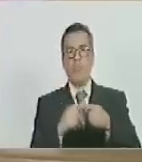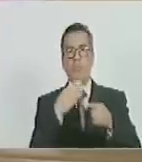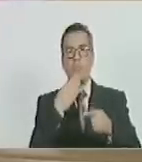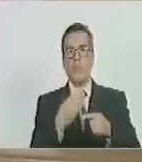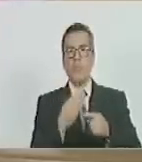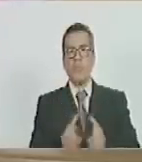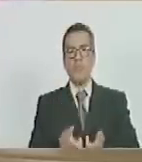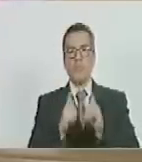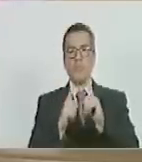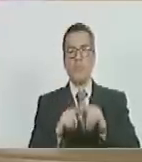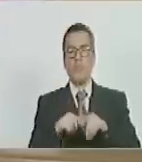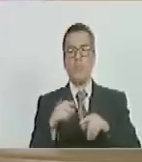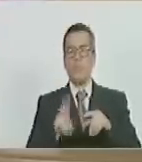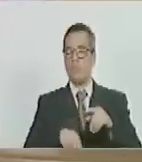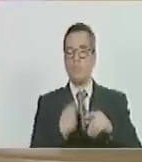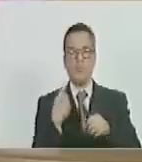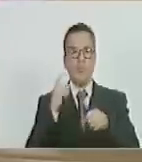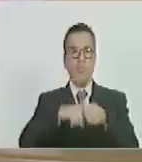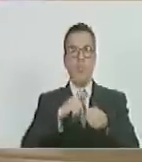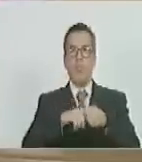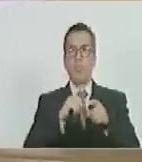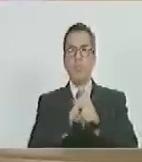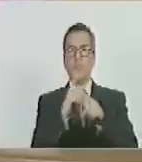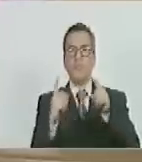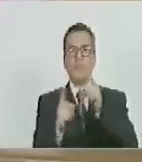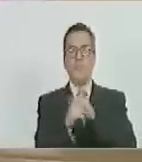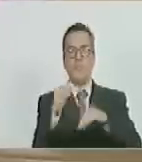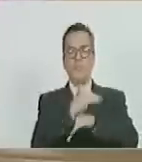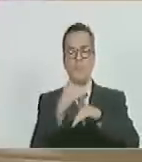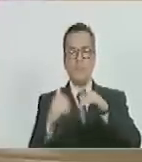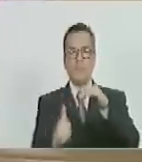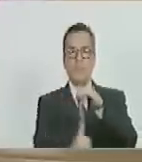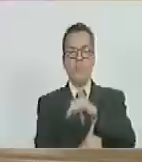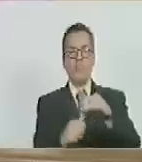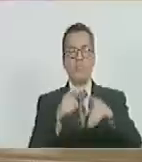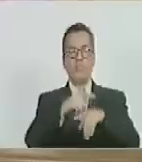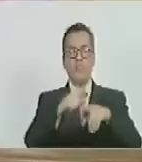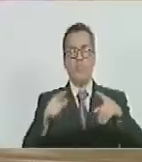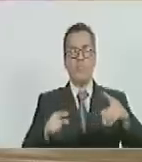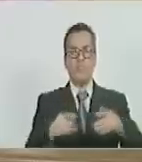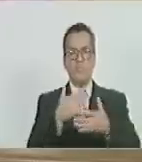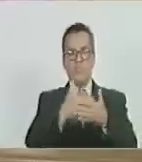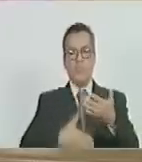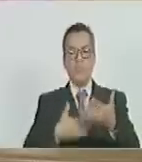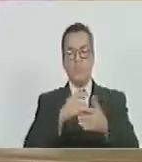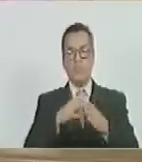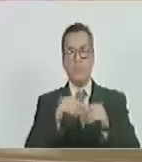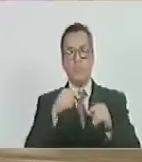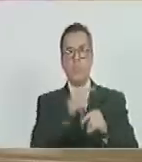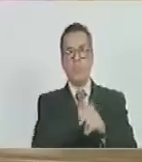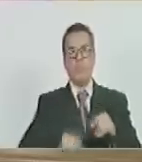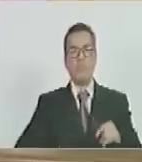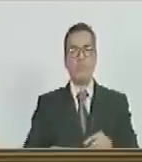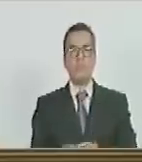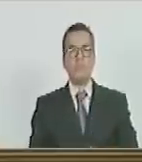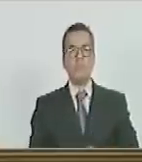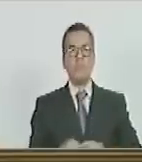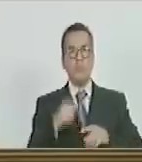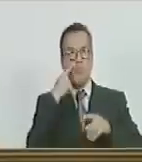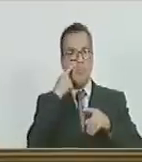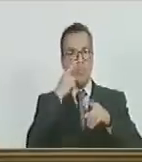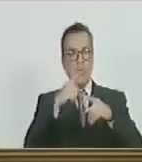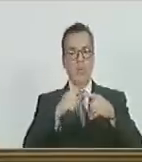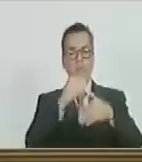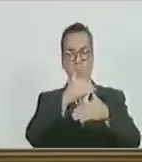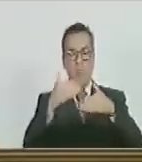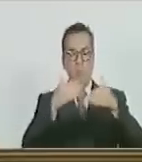solicitando permiso para ausentarse e incorporar a sus suplentes indicados en lista anexa. Es todo, ciudadano presidente. En cuenta,